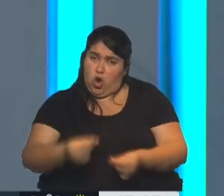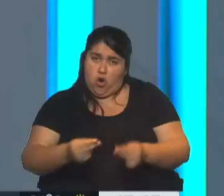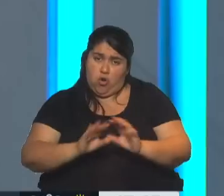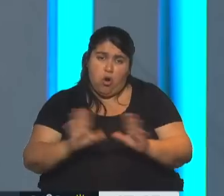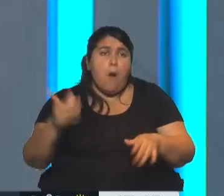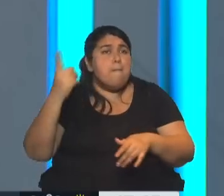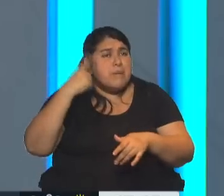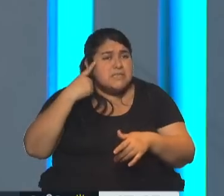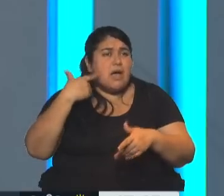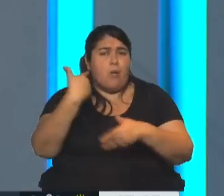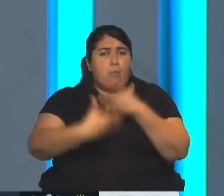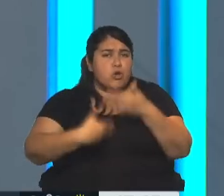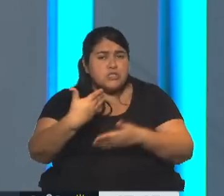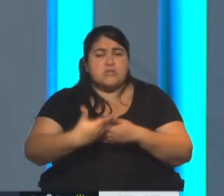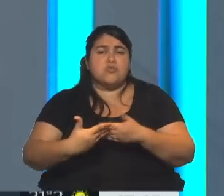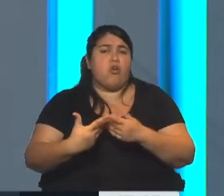pensar un proceso de